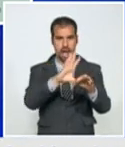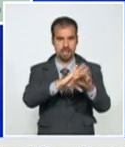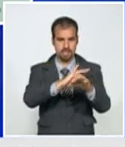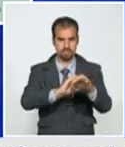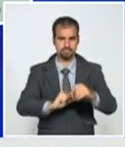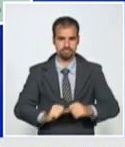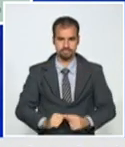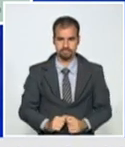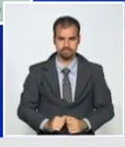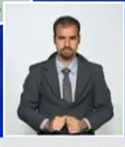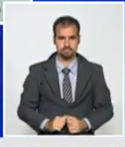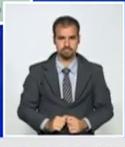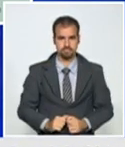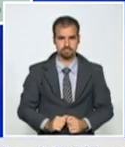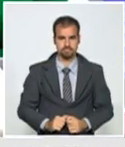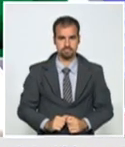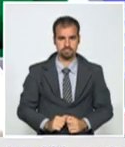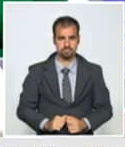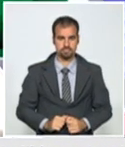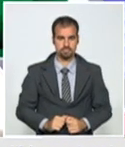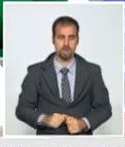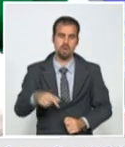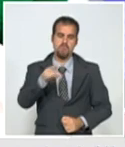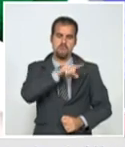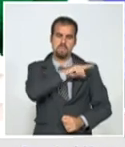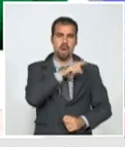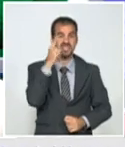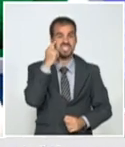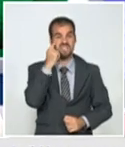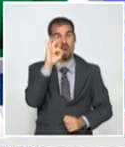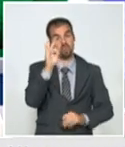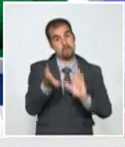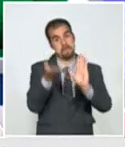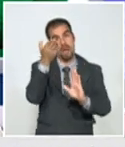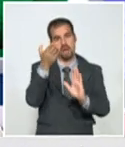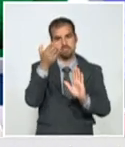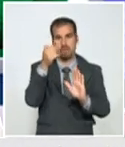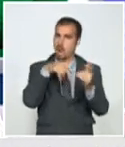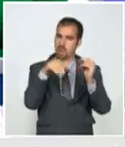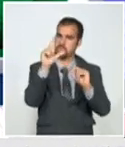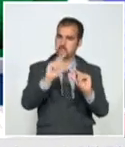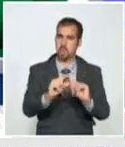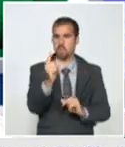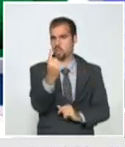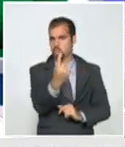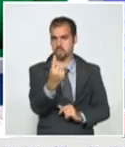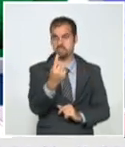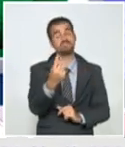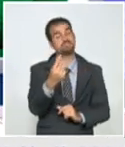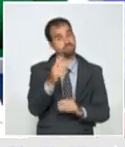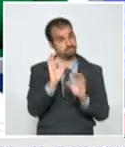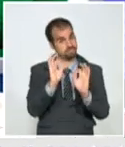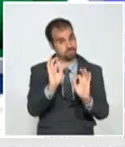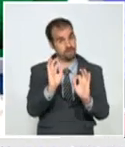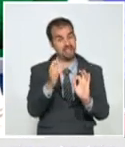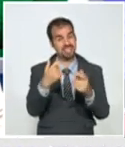decir que 8 menos que la jornada anterior, pero de todas formas hay que seguir